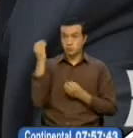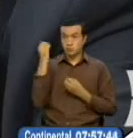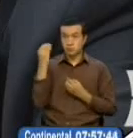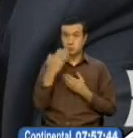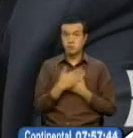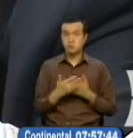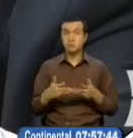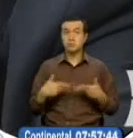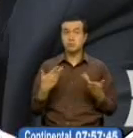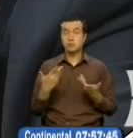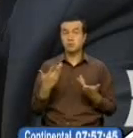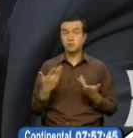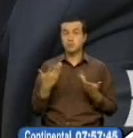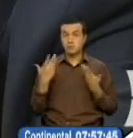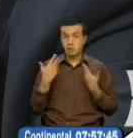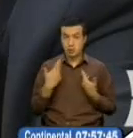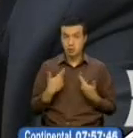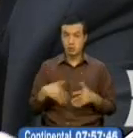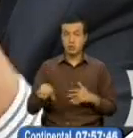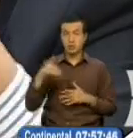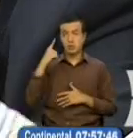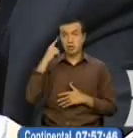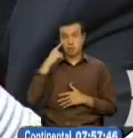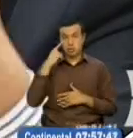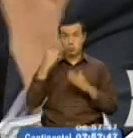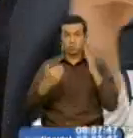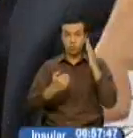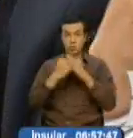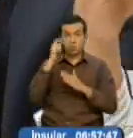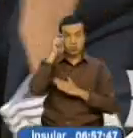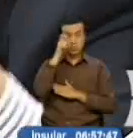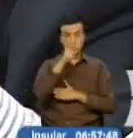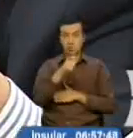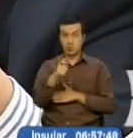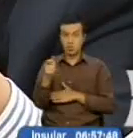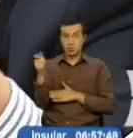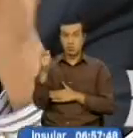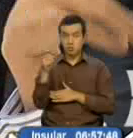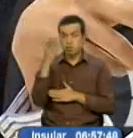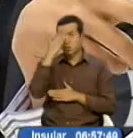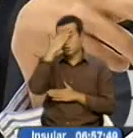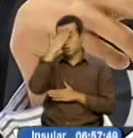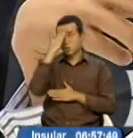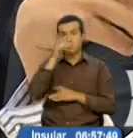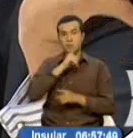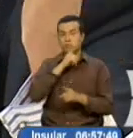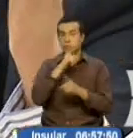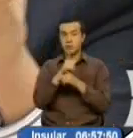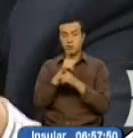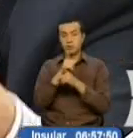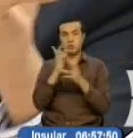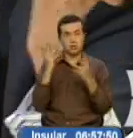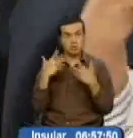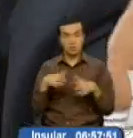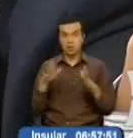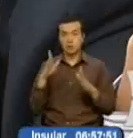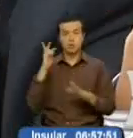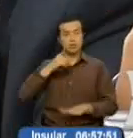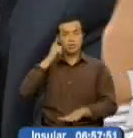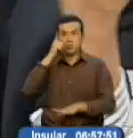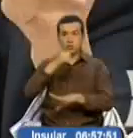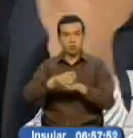información la que permitió que el nuevo fiscal tuviera elementos suficientes para poder